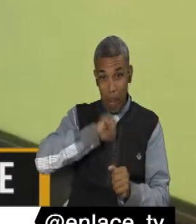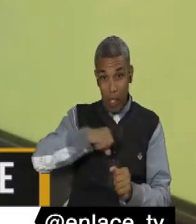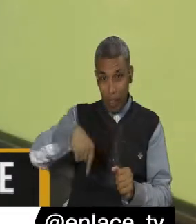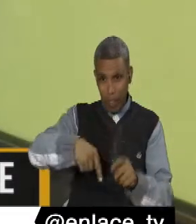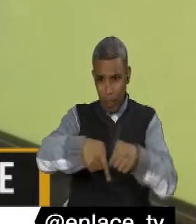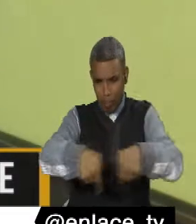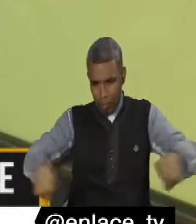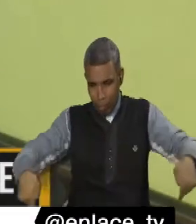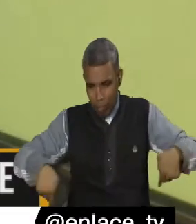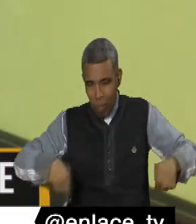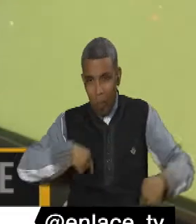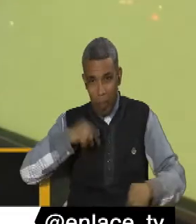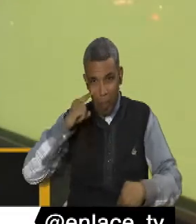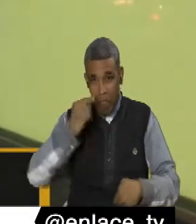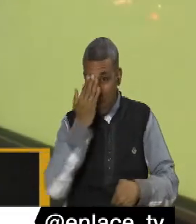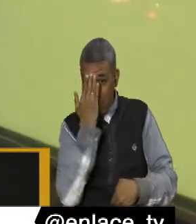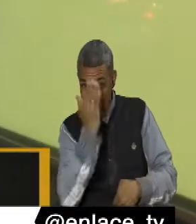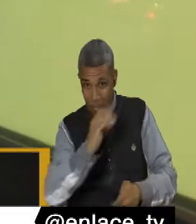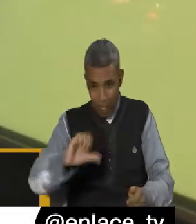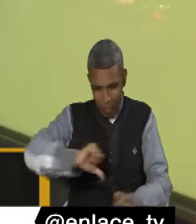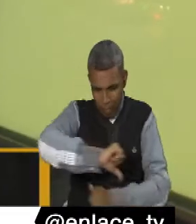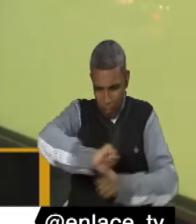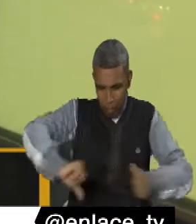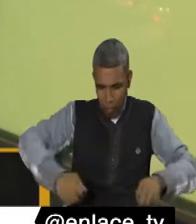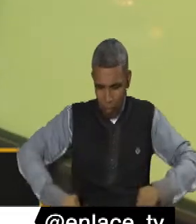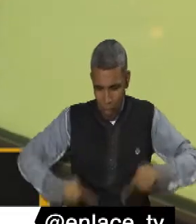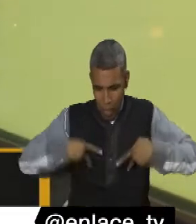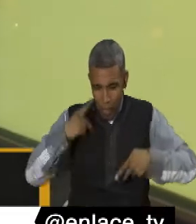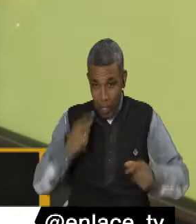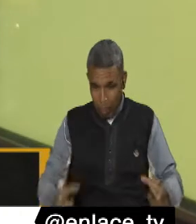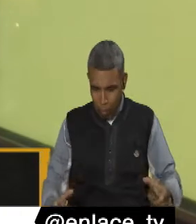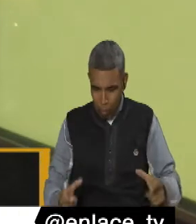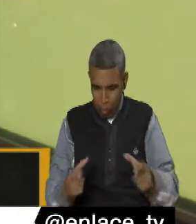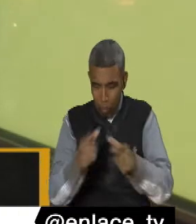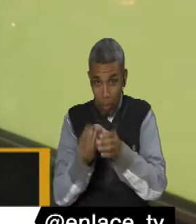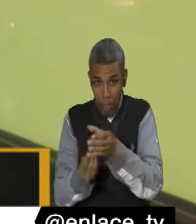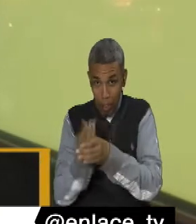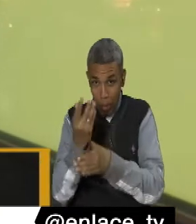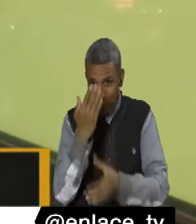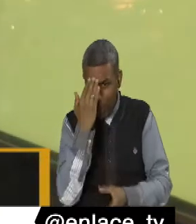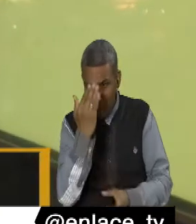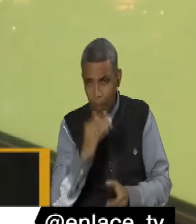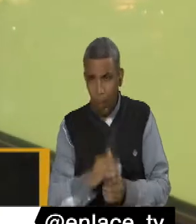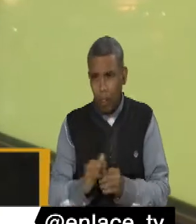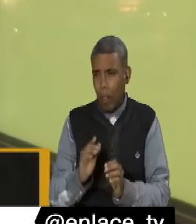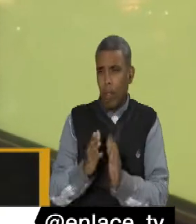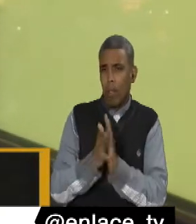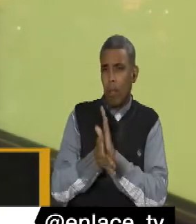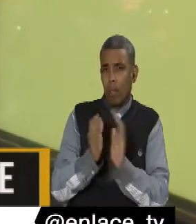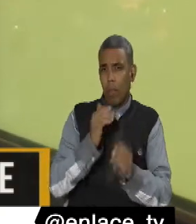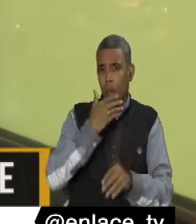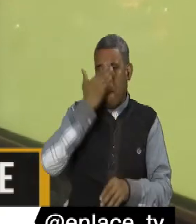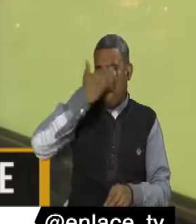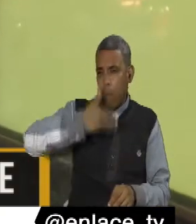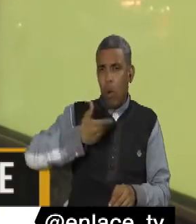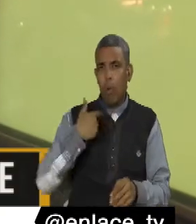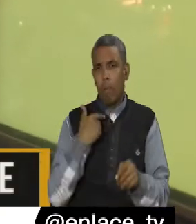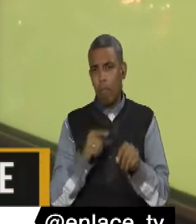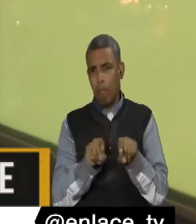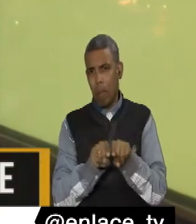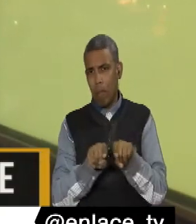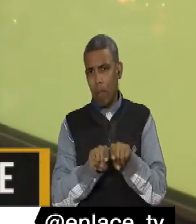mi papá y mi hermano, las demás personas no sé. Ellos, de familia mía, ellos.